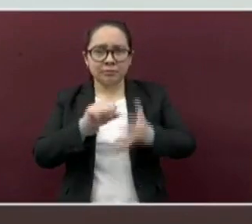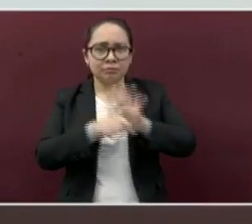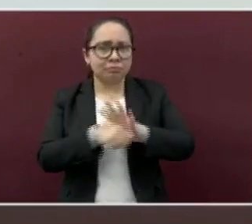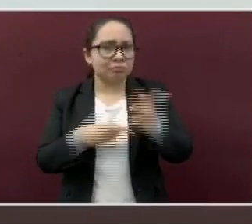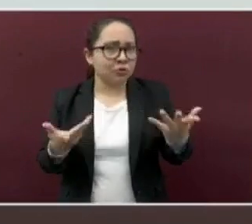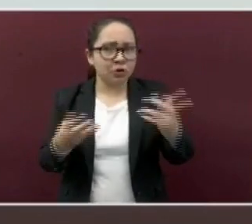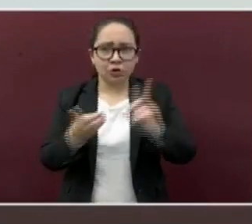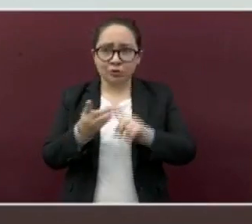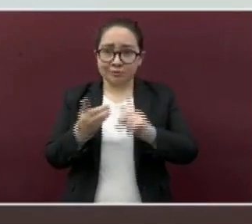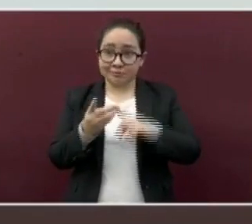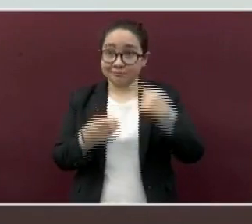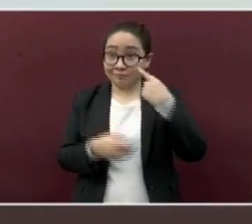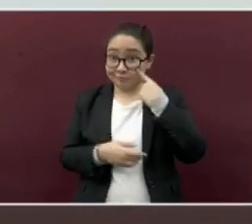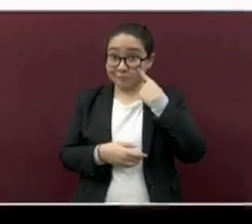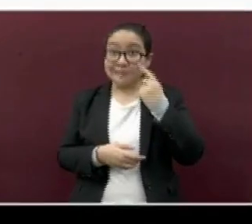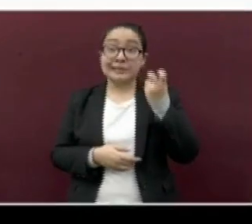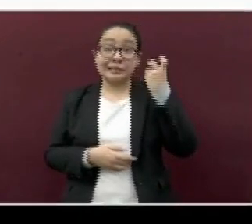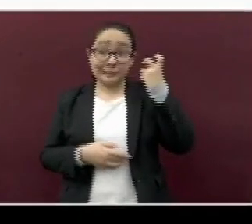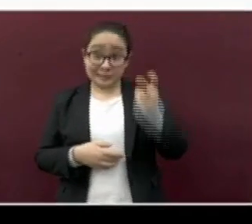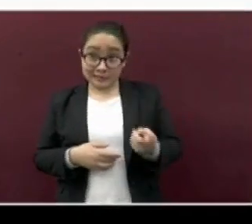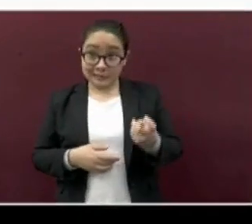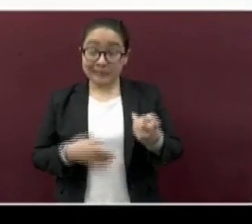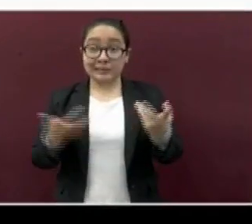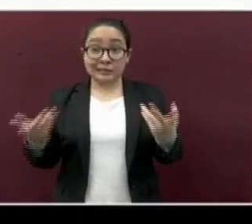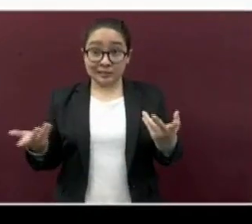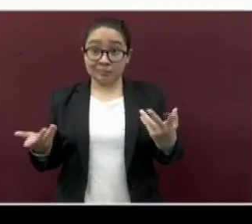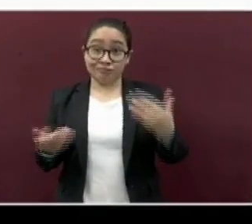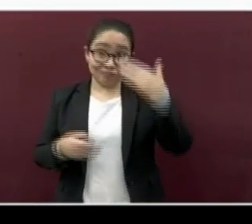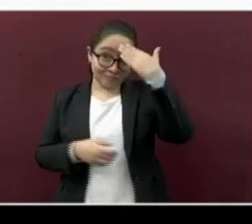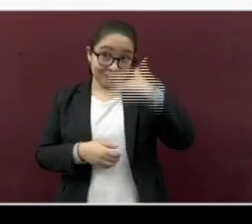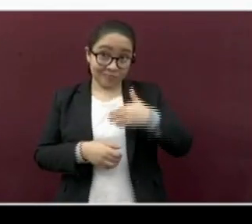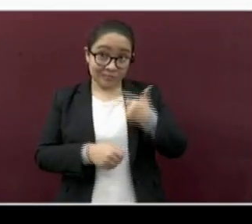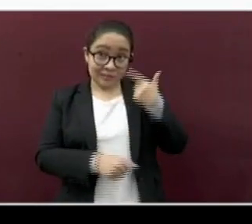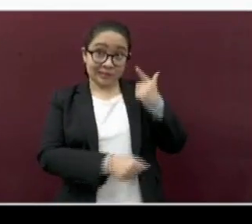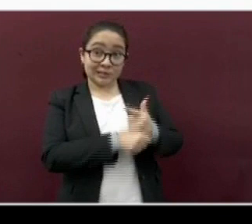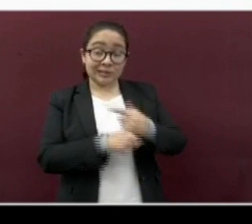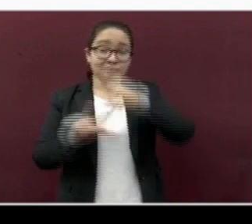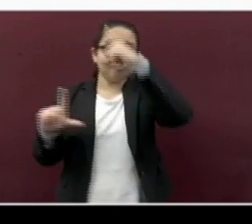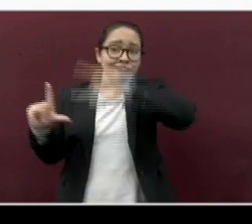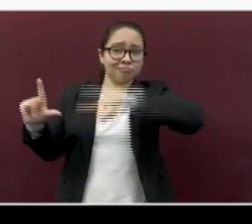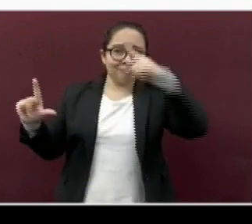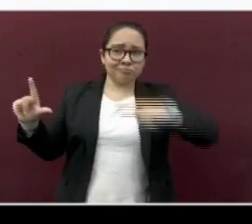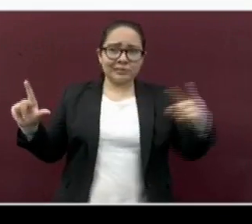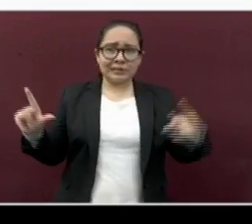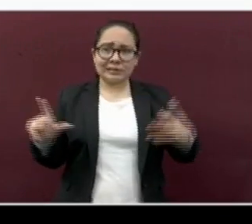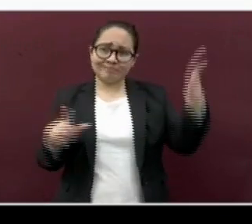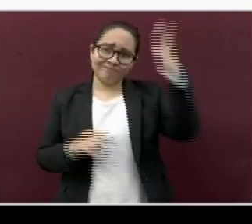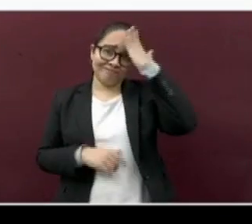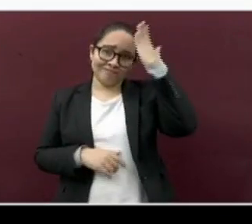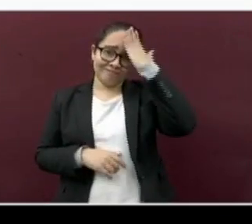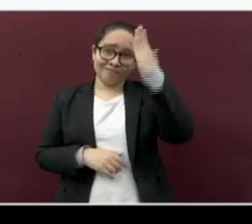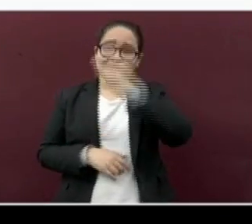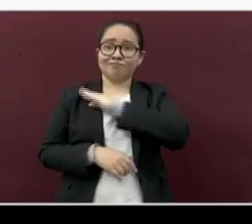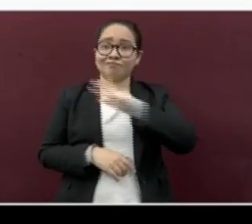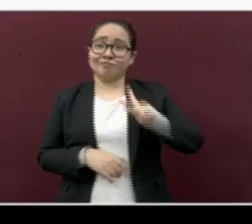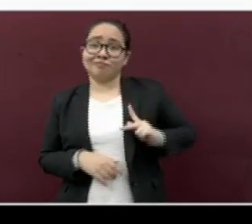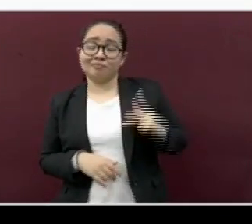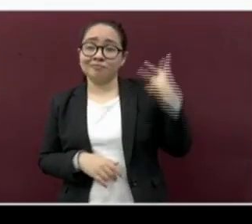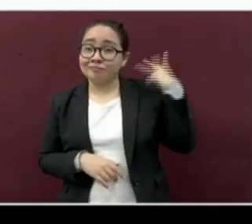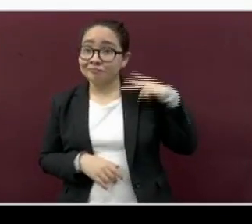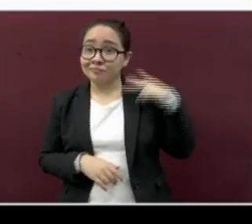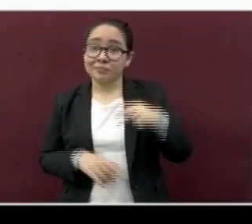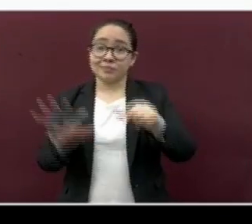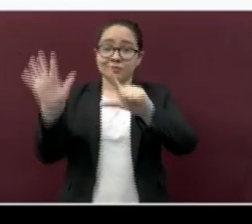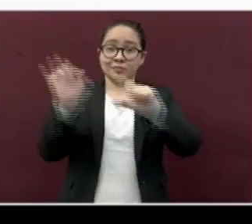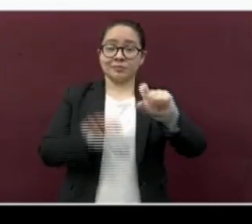que hago referencia. Y como pueden observar, en la gráfica continúa sobresaliendo el de Veracruz, con